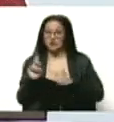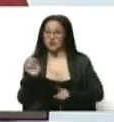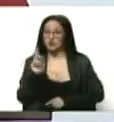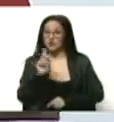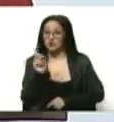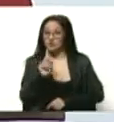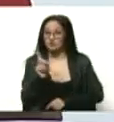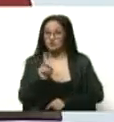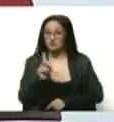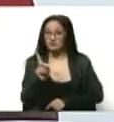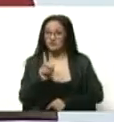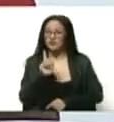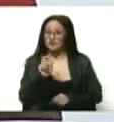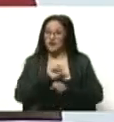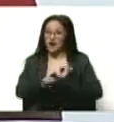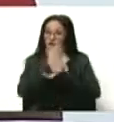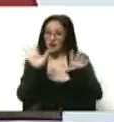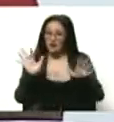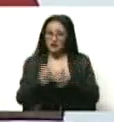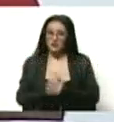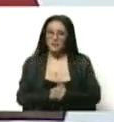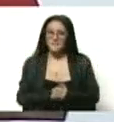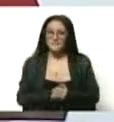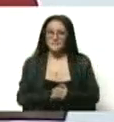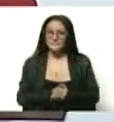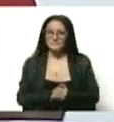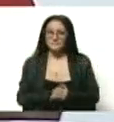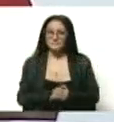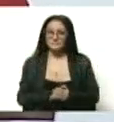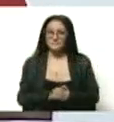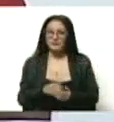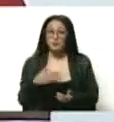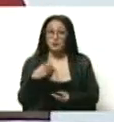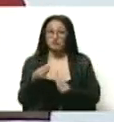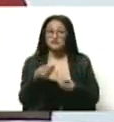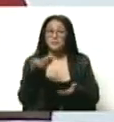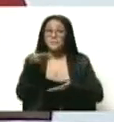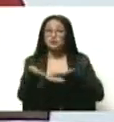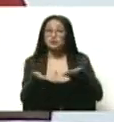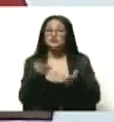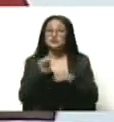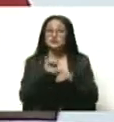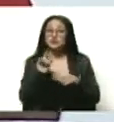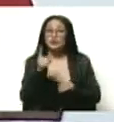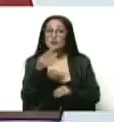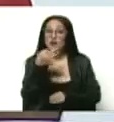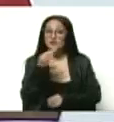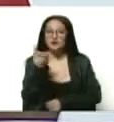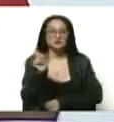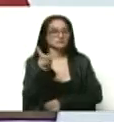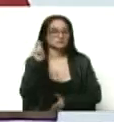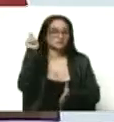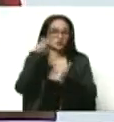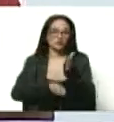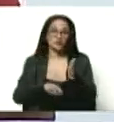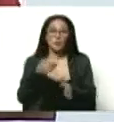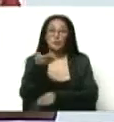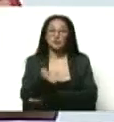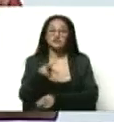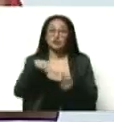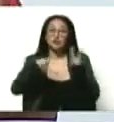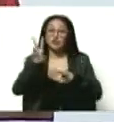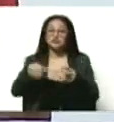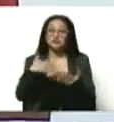Aclare el punto, por favor. ¿Puedo realizar alguna postulación después de la 1 de la tarde? No, la postulación es entre